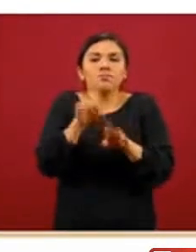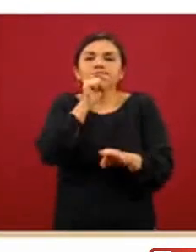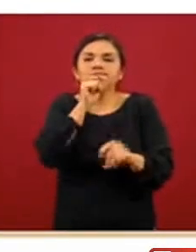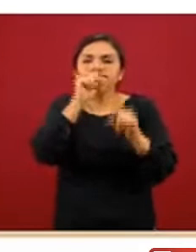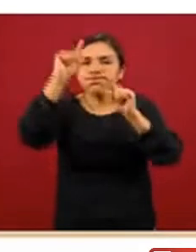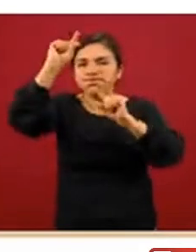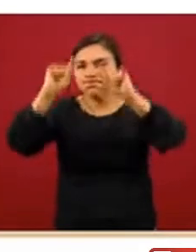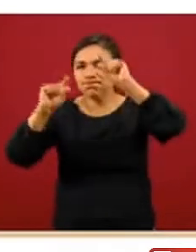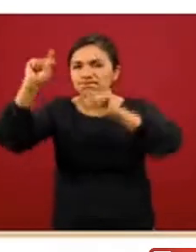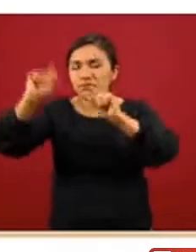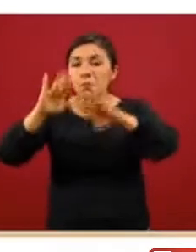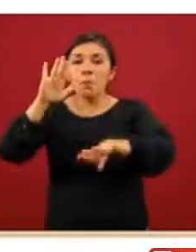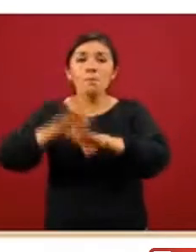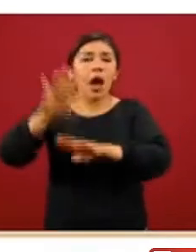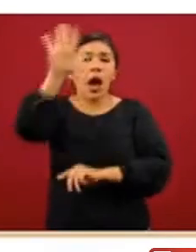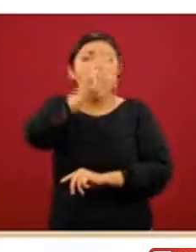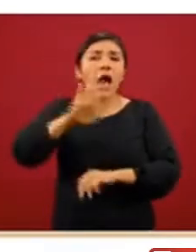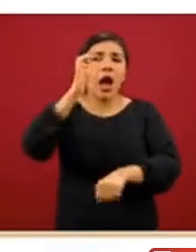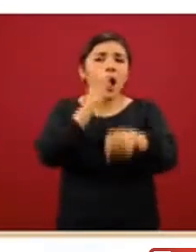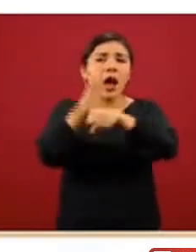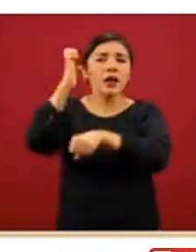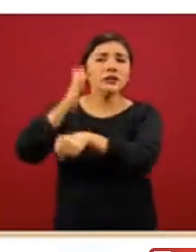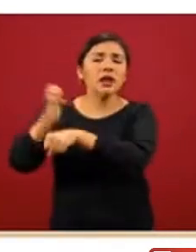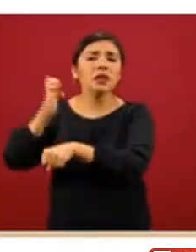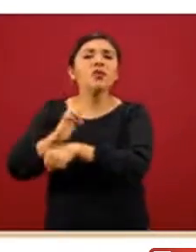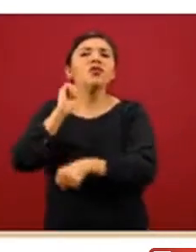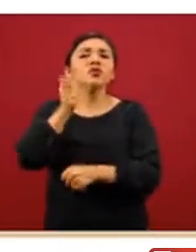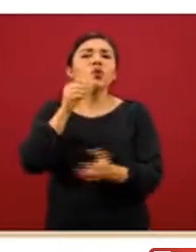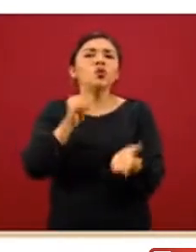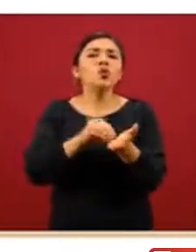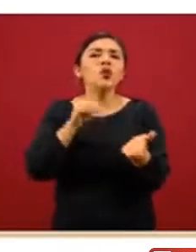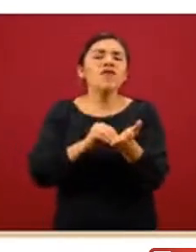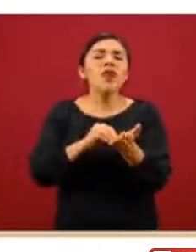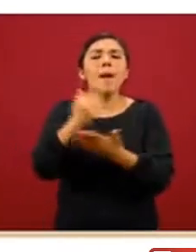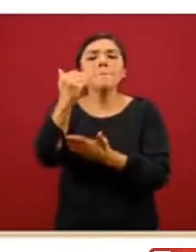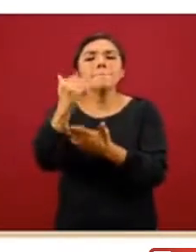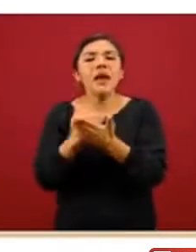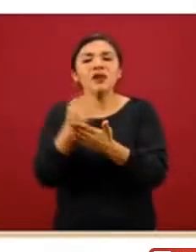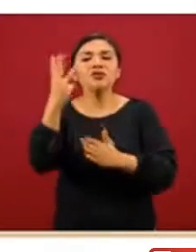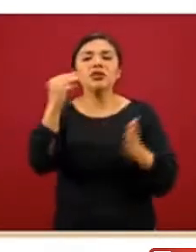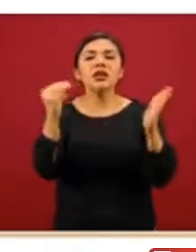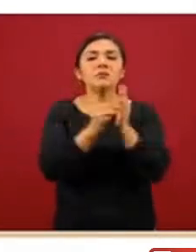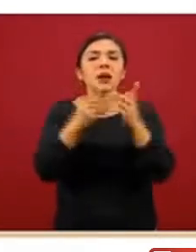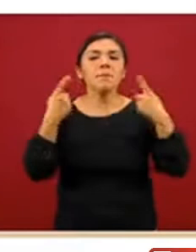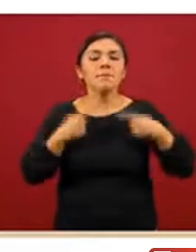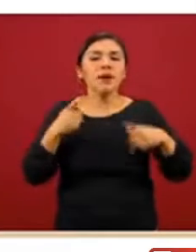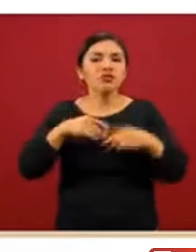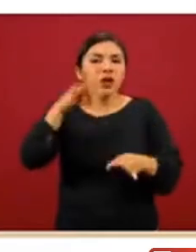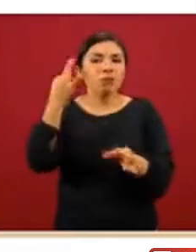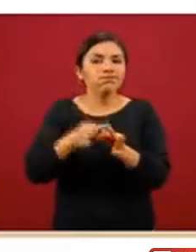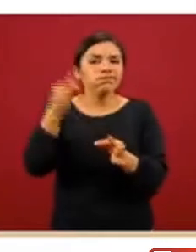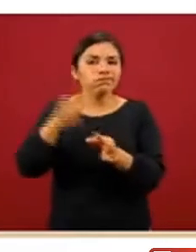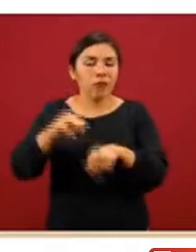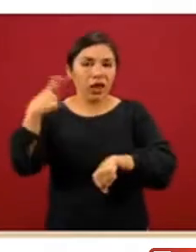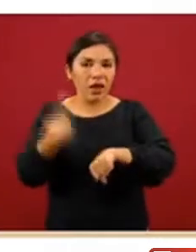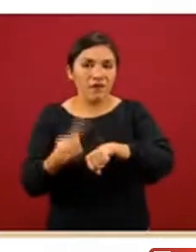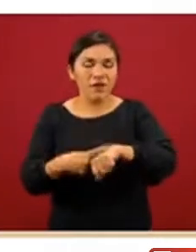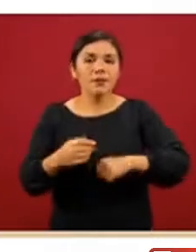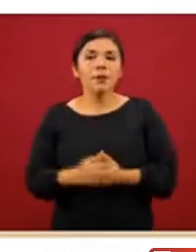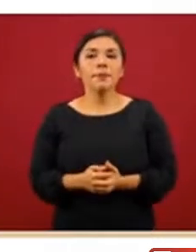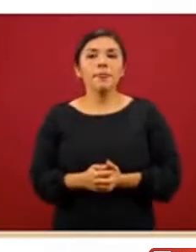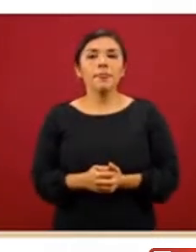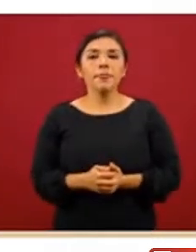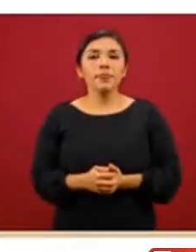mayoría de los estados se encuentran todavía en un rango por debajo de los 3,000 casos acumulados. Si vemos la